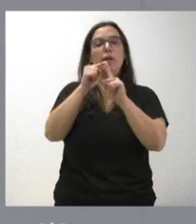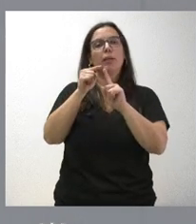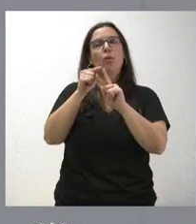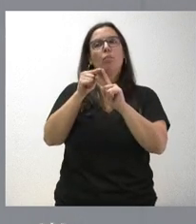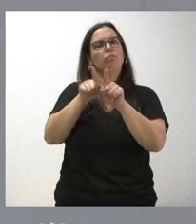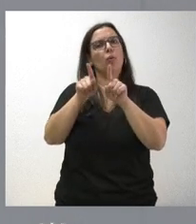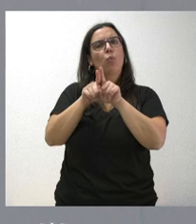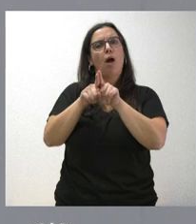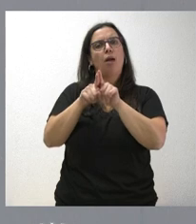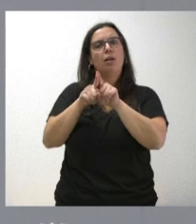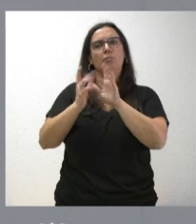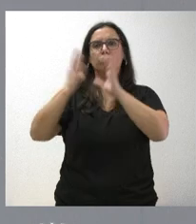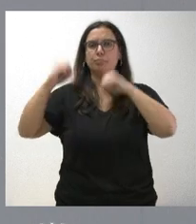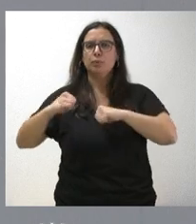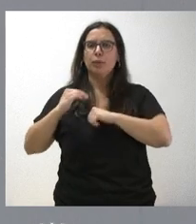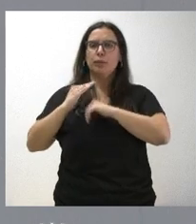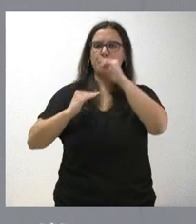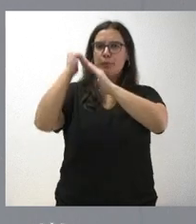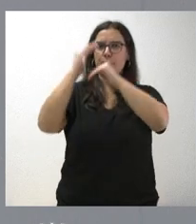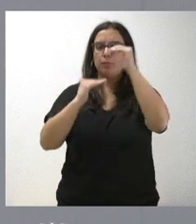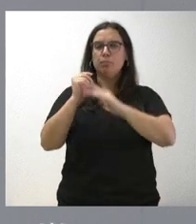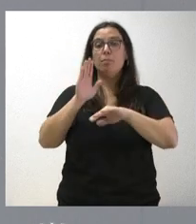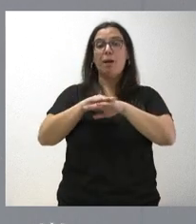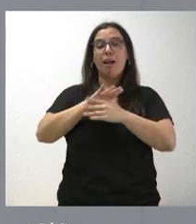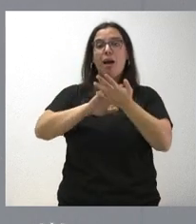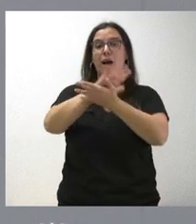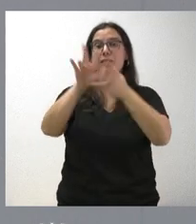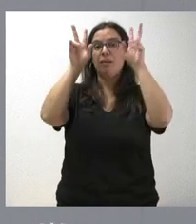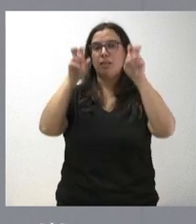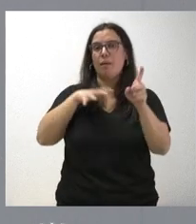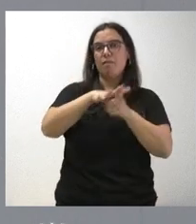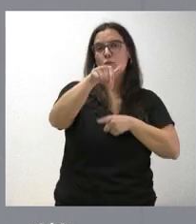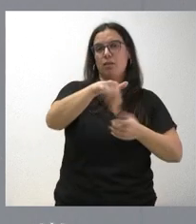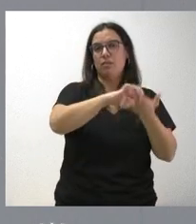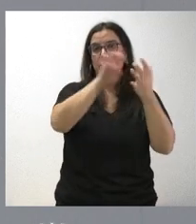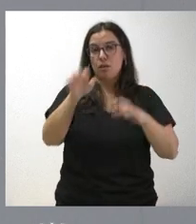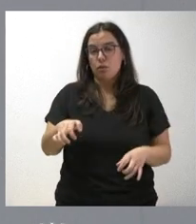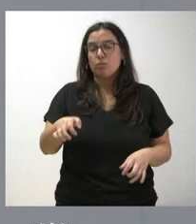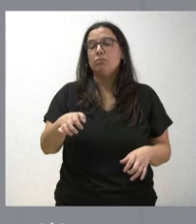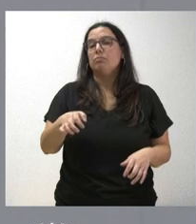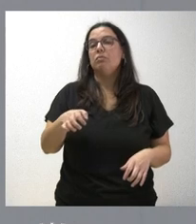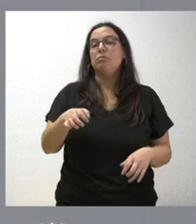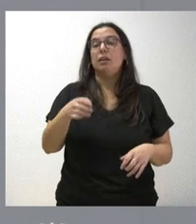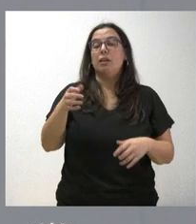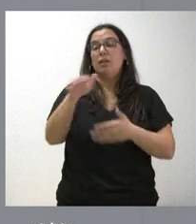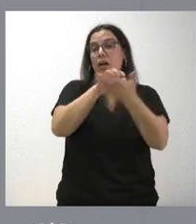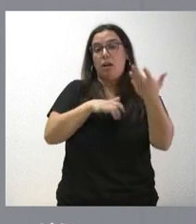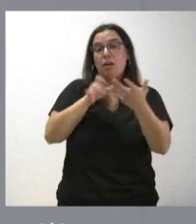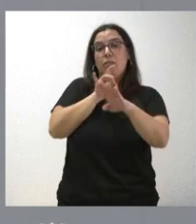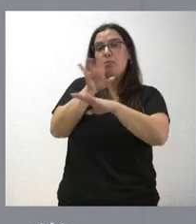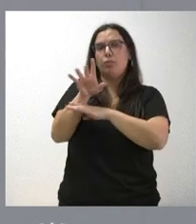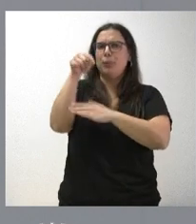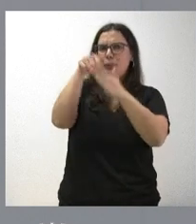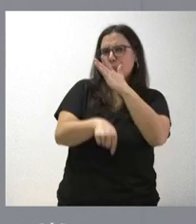constructivo siempre para abordar asuntos que afecten a Castilla y león y se relatarán en la carta de forma